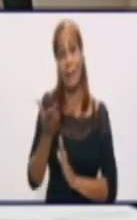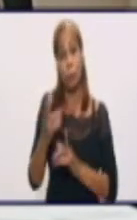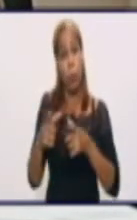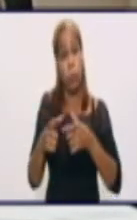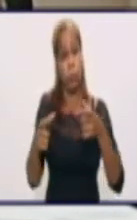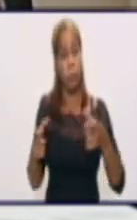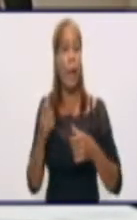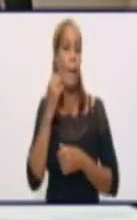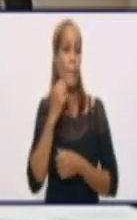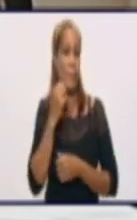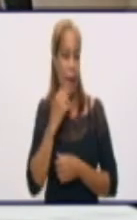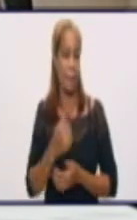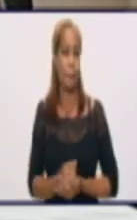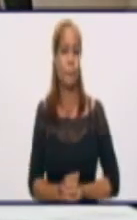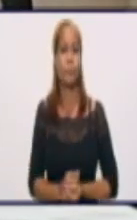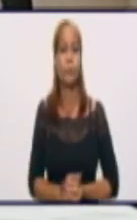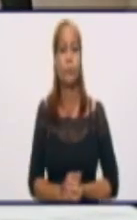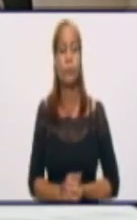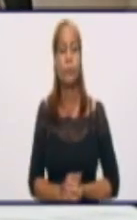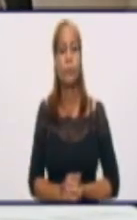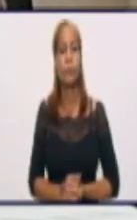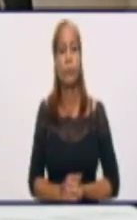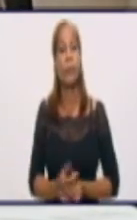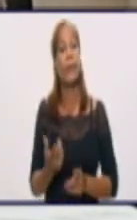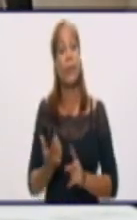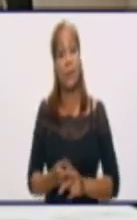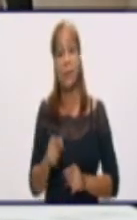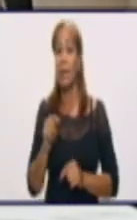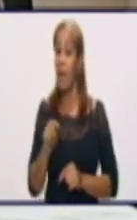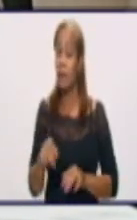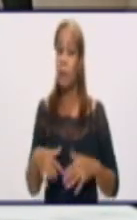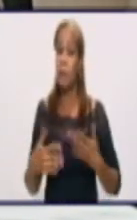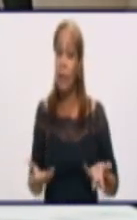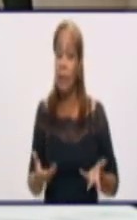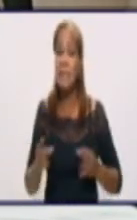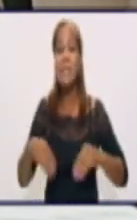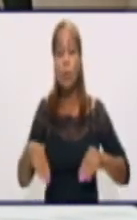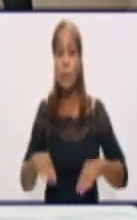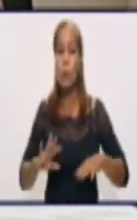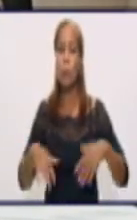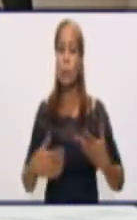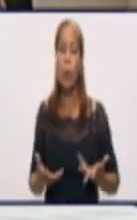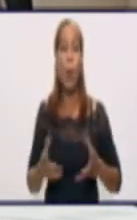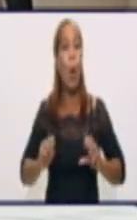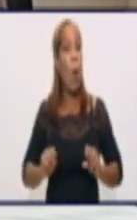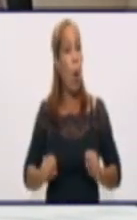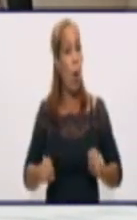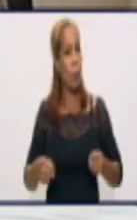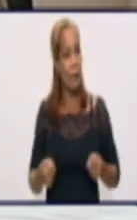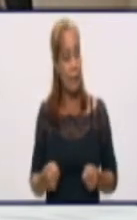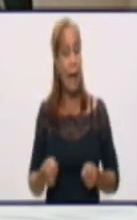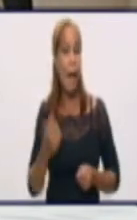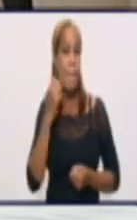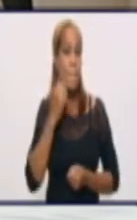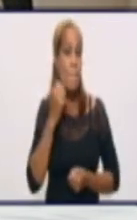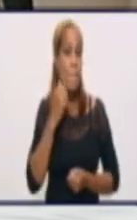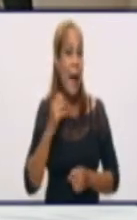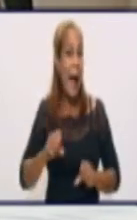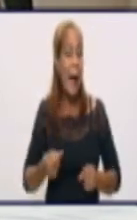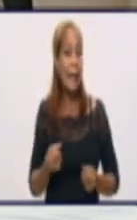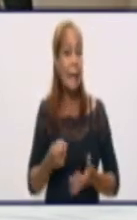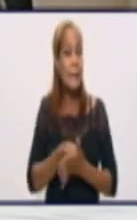confirmados y esto nos obliga a ser aún más exigentes,